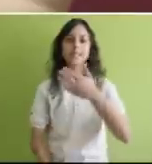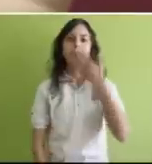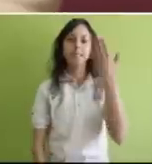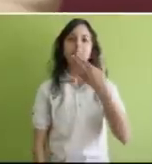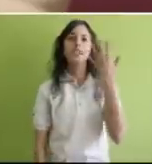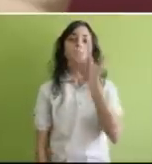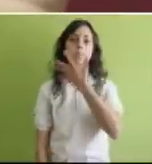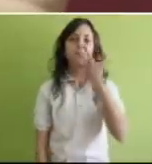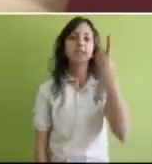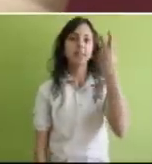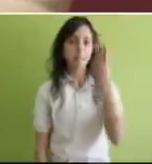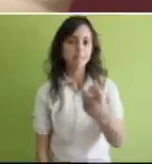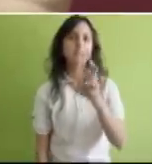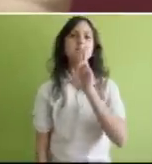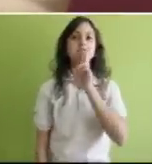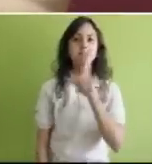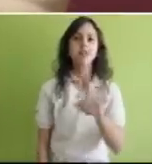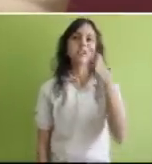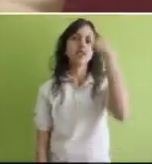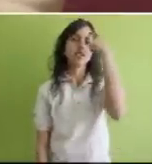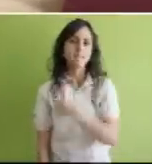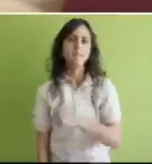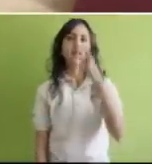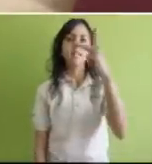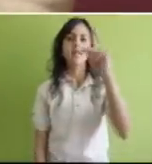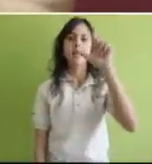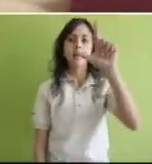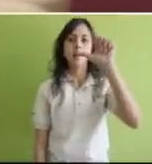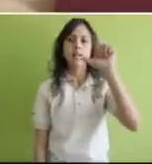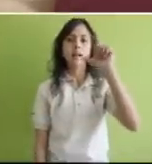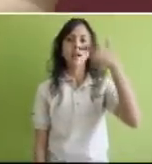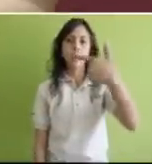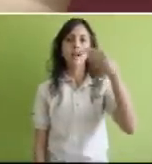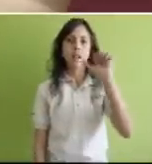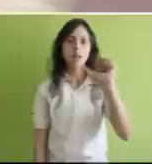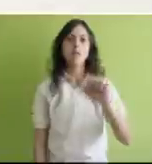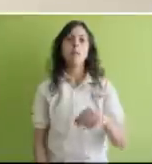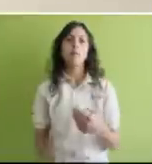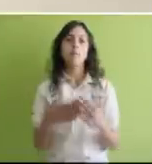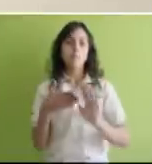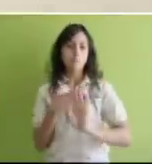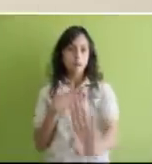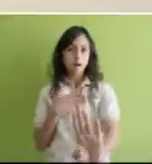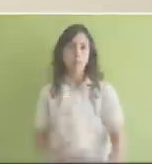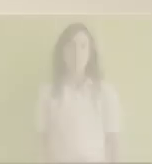Las plantas aromáticas son las mejores para alejar las plagas de tu huerto y maceta.